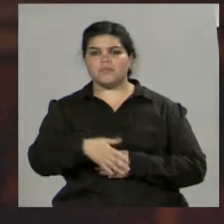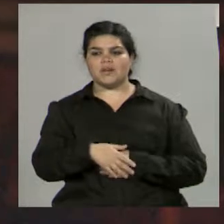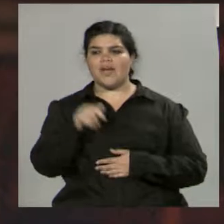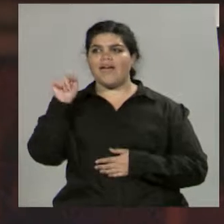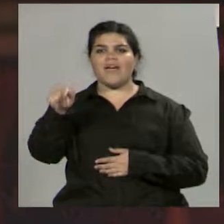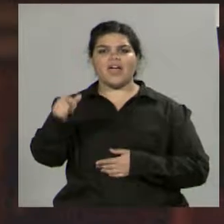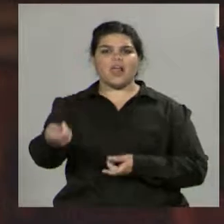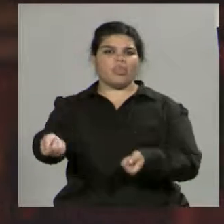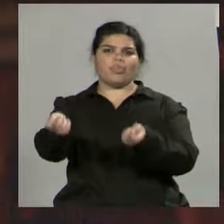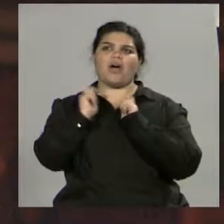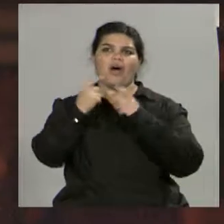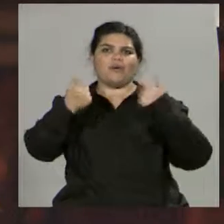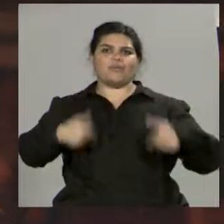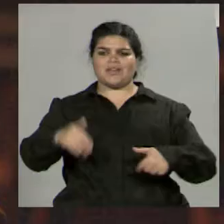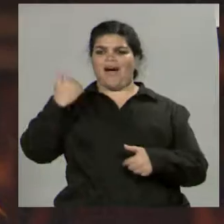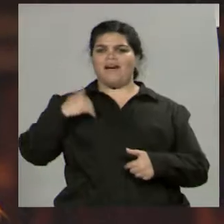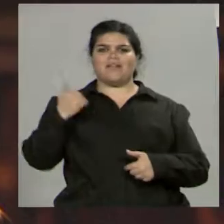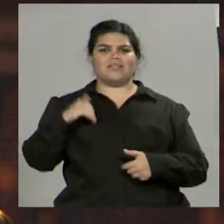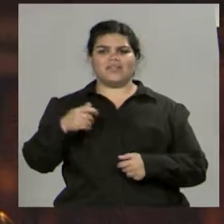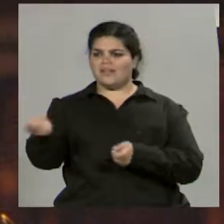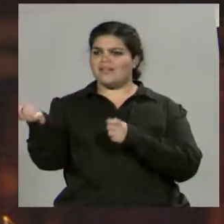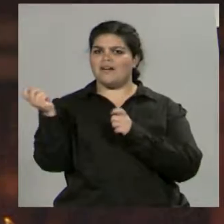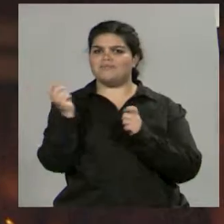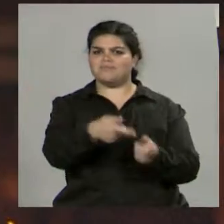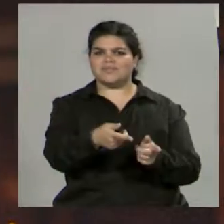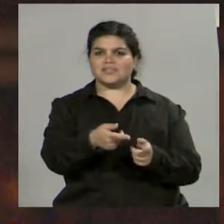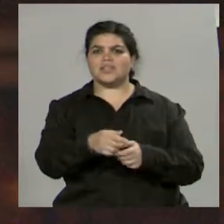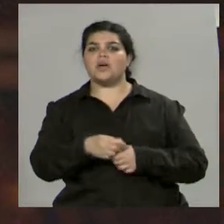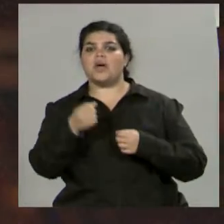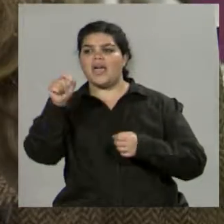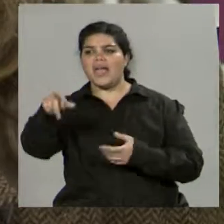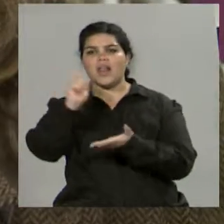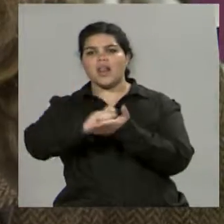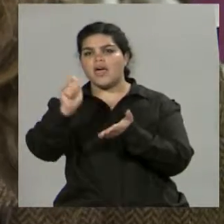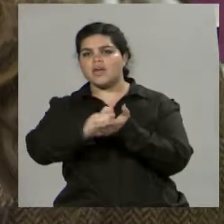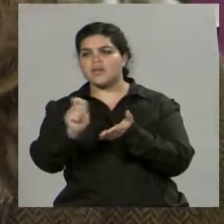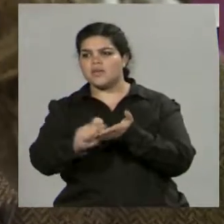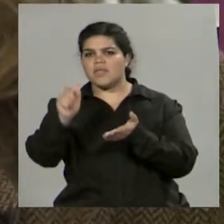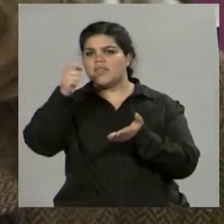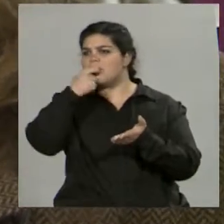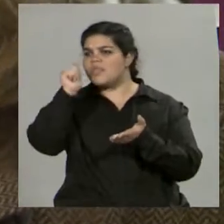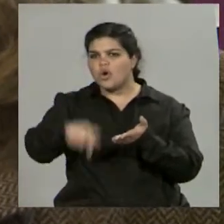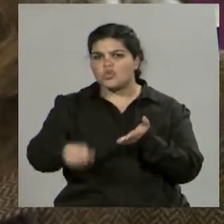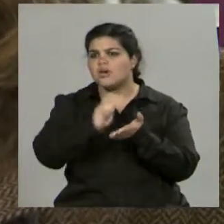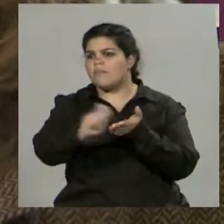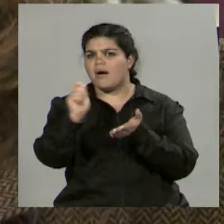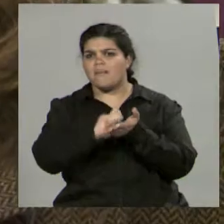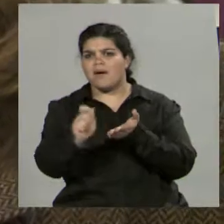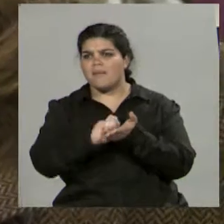país, digamos. Las canciones que escribió Marciali hablan no solamente de Mendoza, hablan mucho de Mendoza,